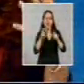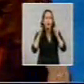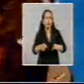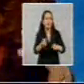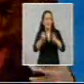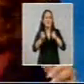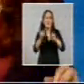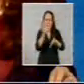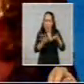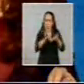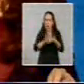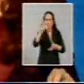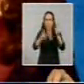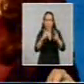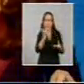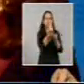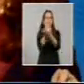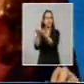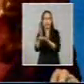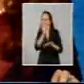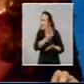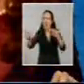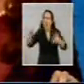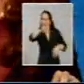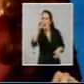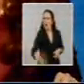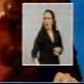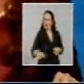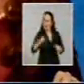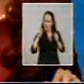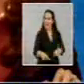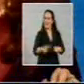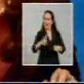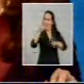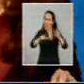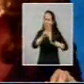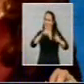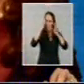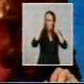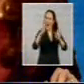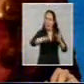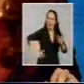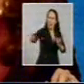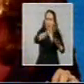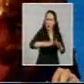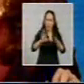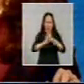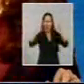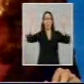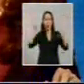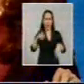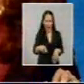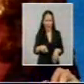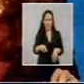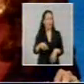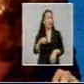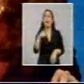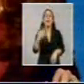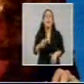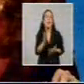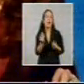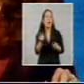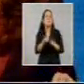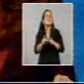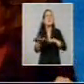nuevos cuadros nacionales, populares y democráticos que estén a la altura de la historia. Y yo